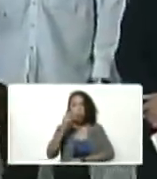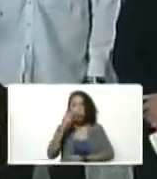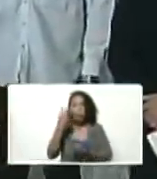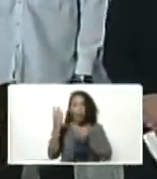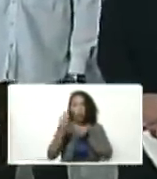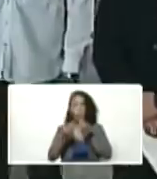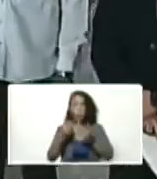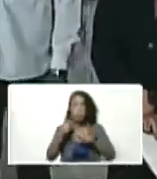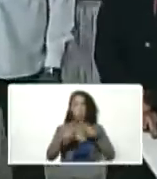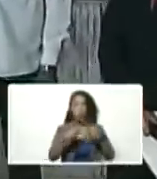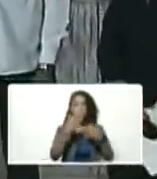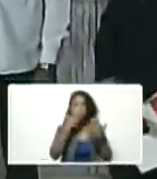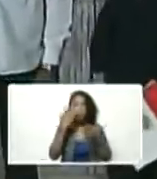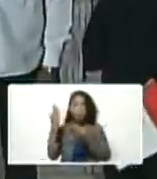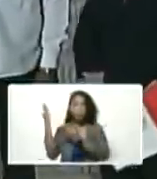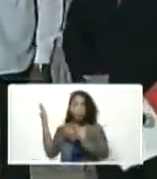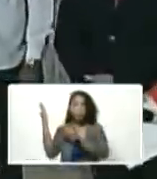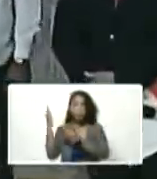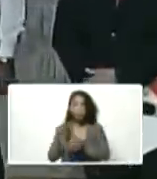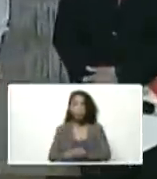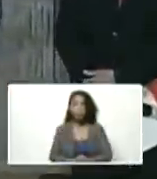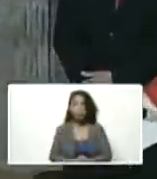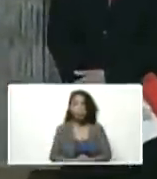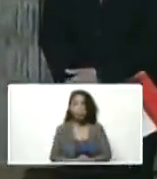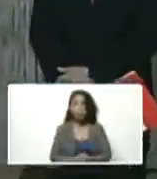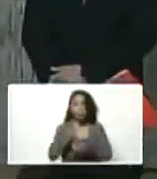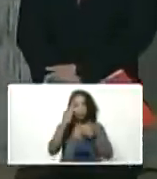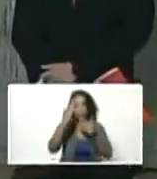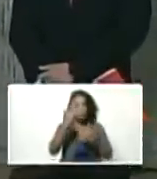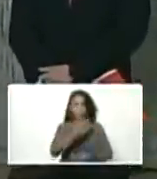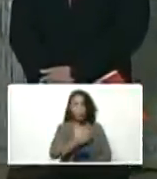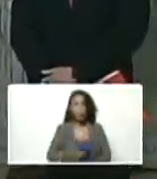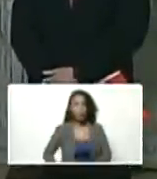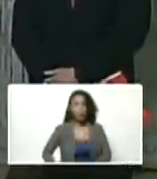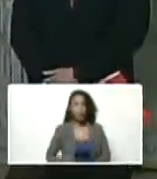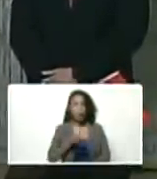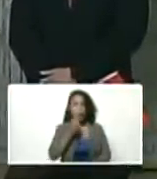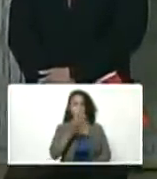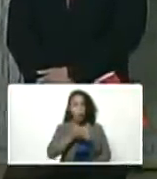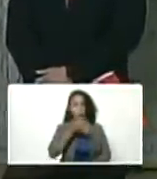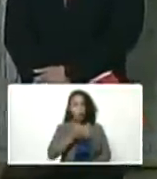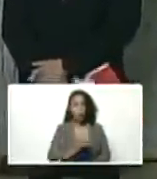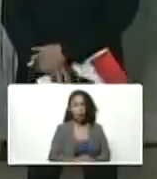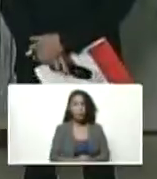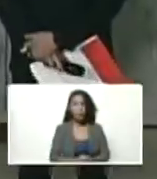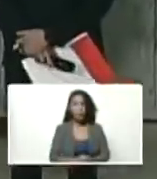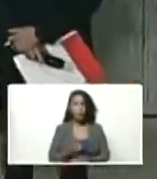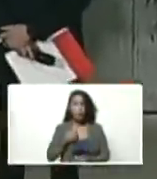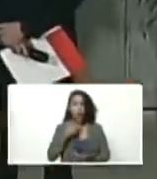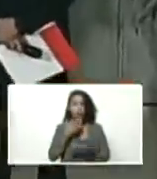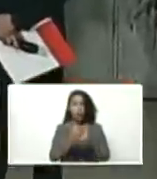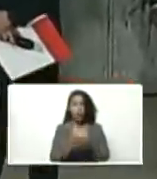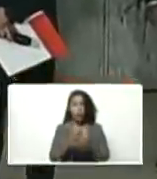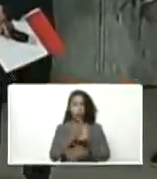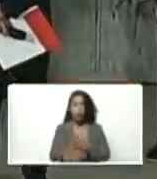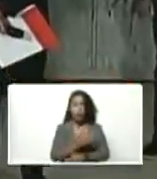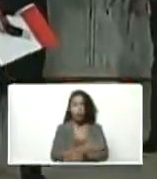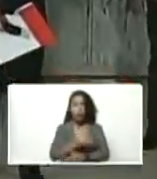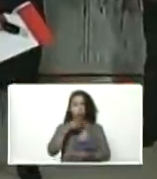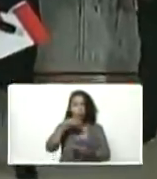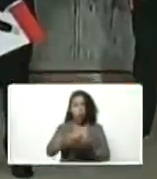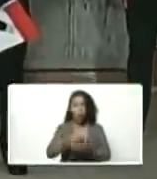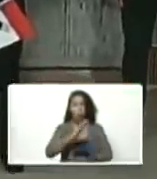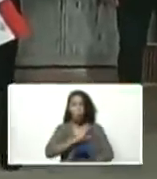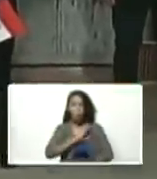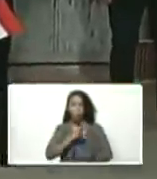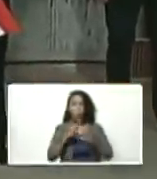cómo fue el procedimiento. Adelante, Ángel. Saludos, presidente. Buenas tardes. Agradecido de antemano, en nombre propio